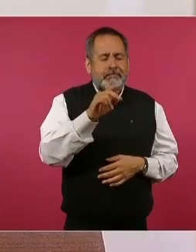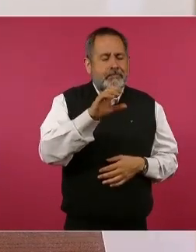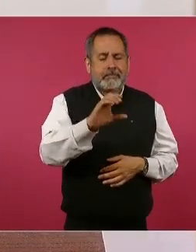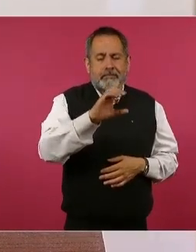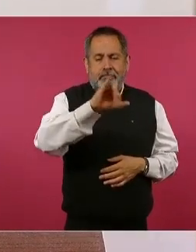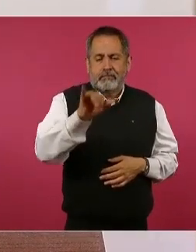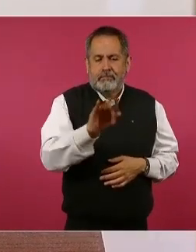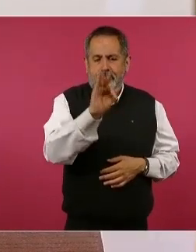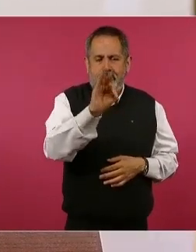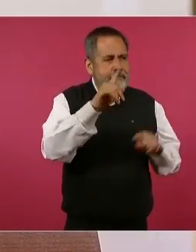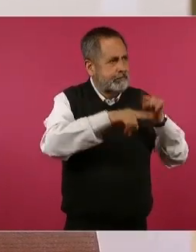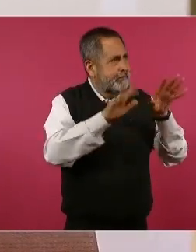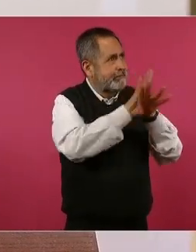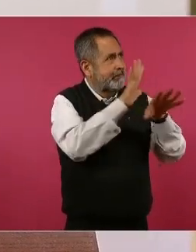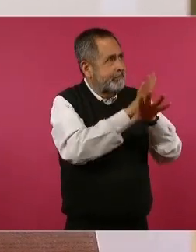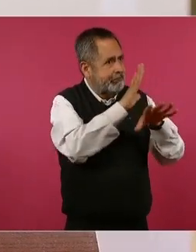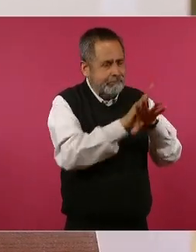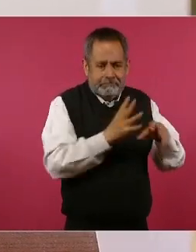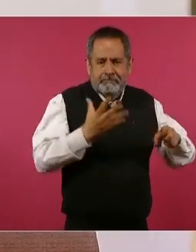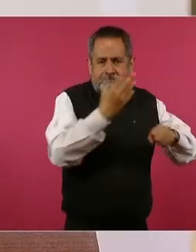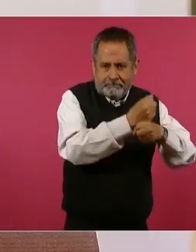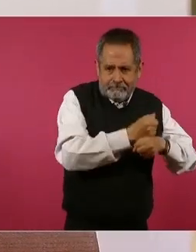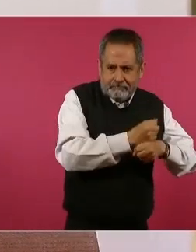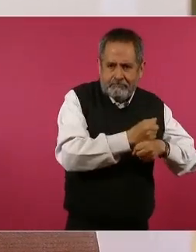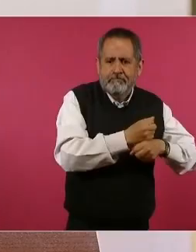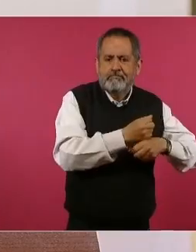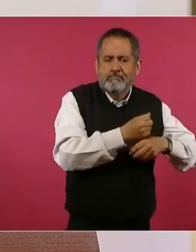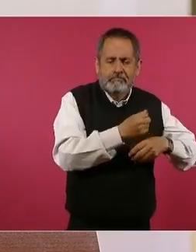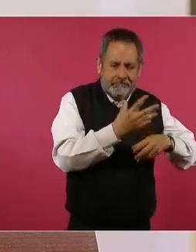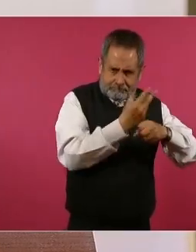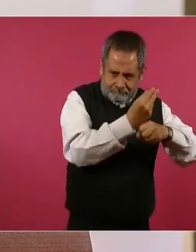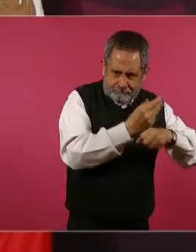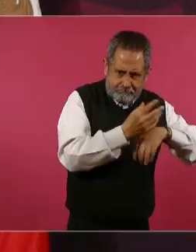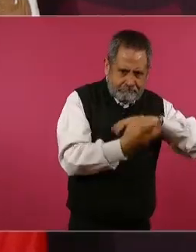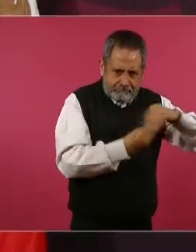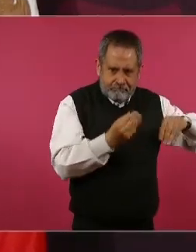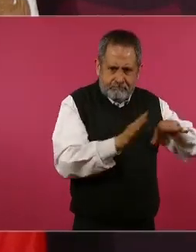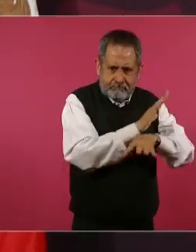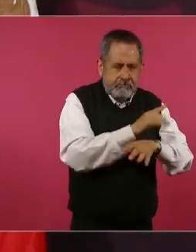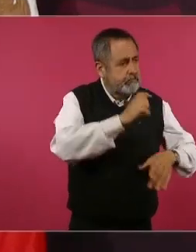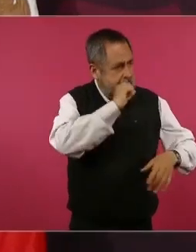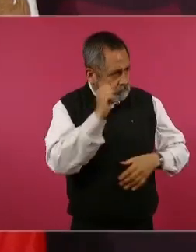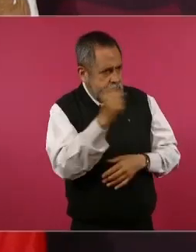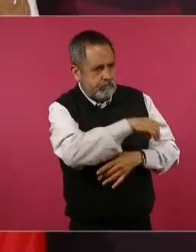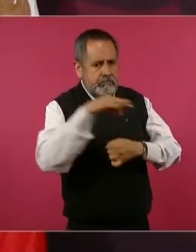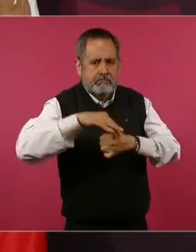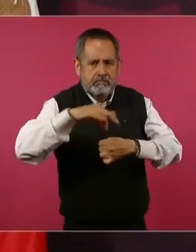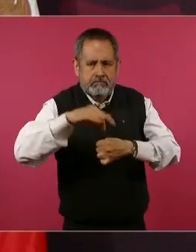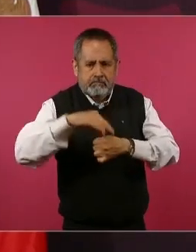O ese Consejo de la Judicatura sea también electo.